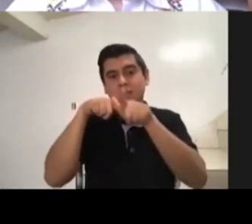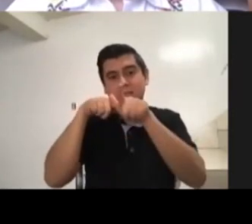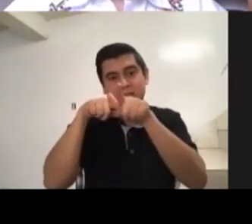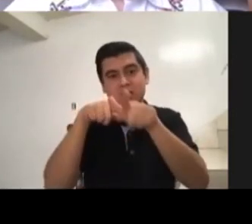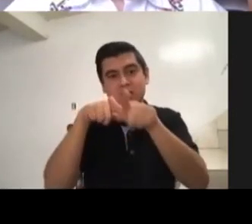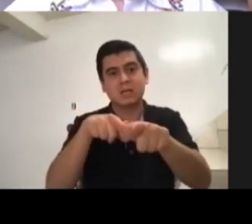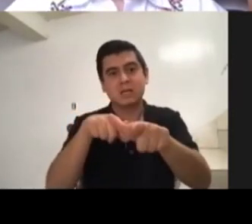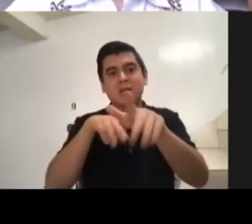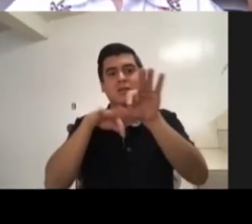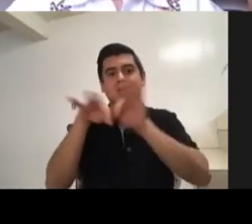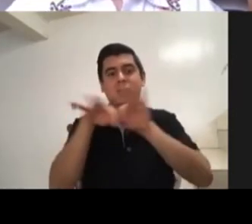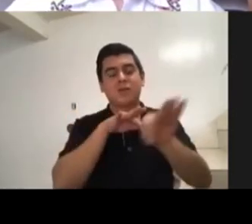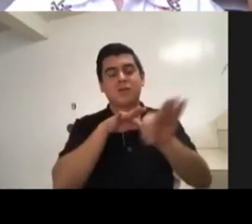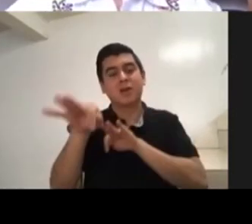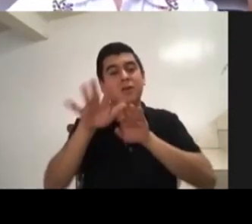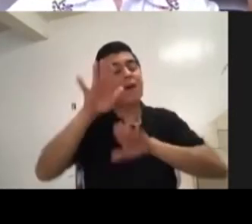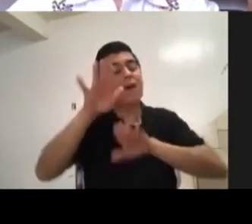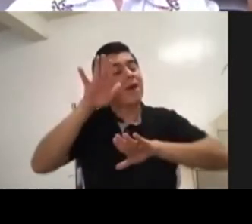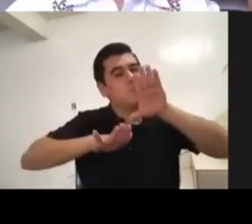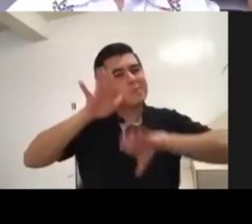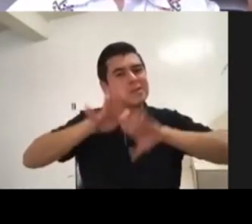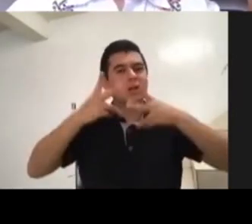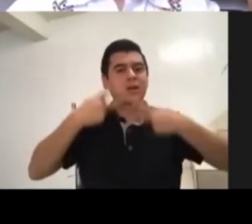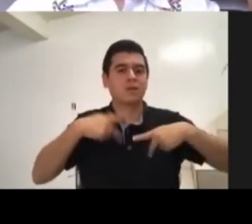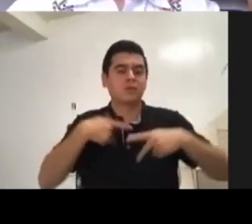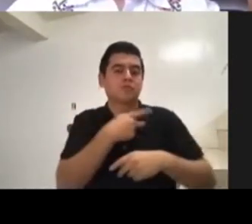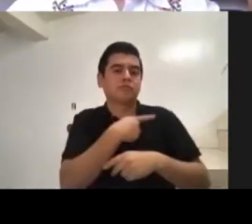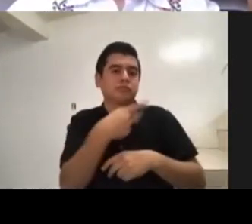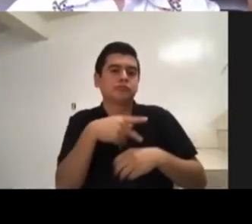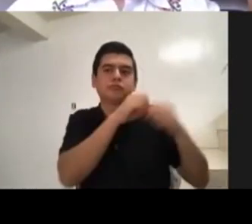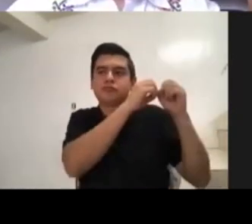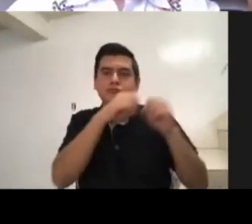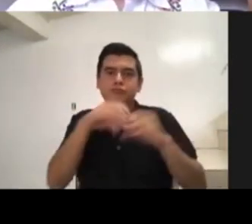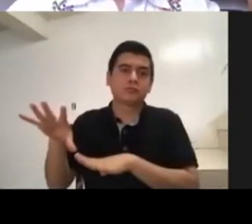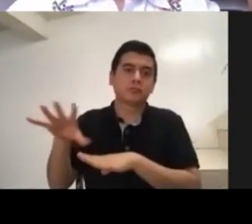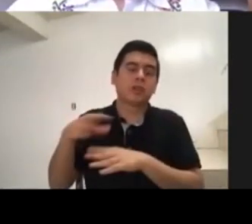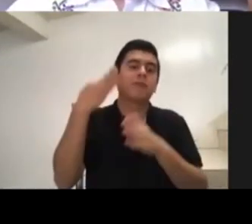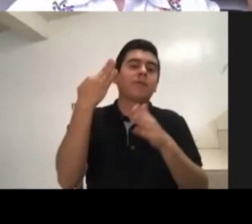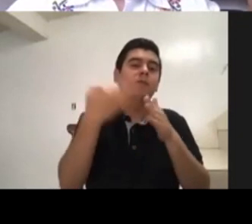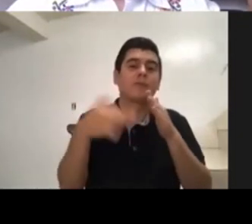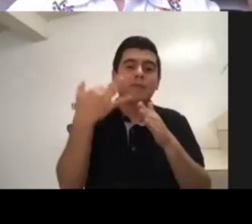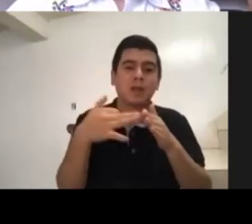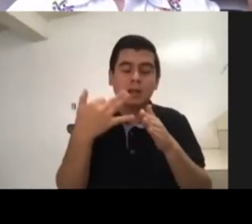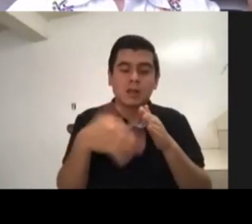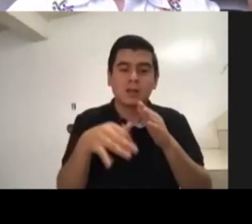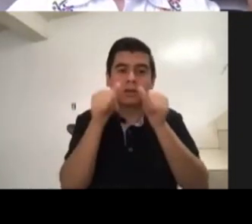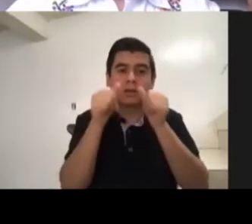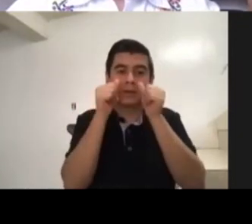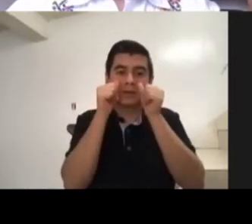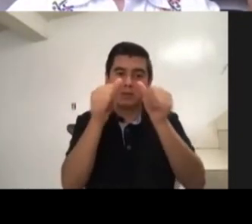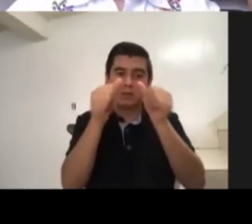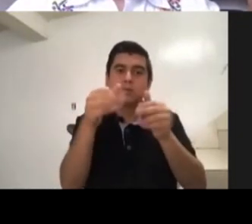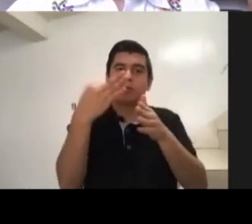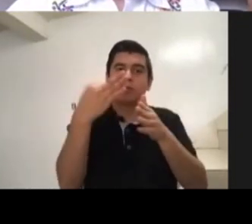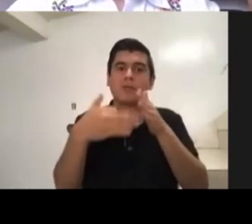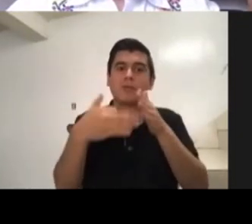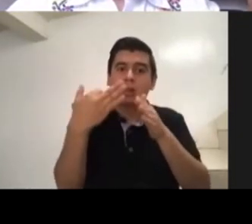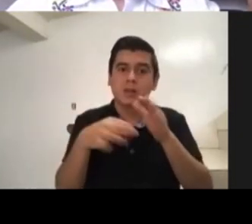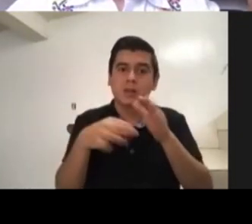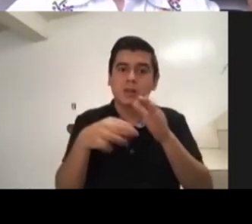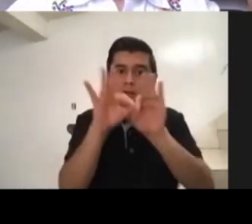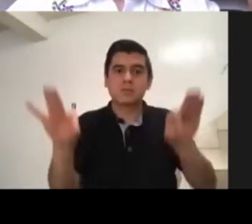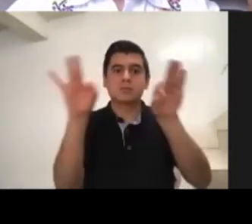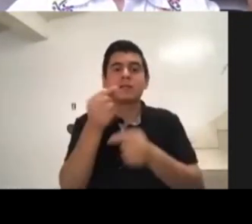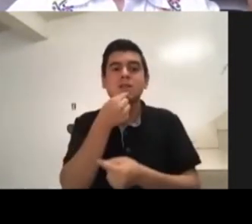abandono, sin que puedas cumplirle a esas personas, a esos niños, niñas